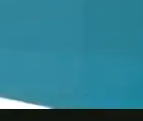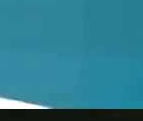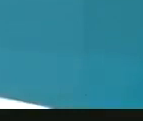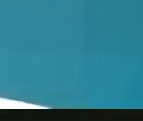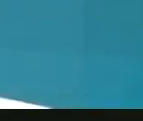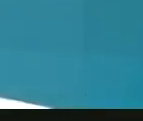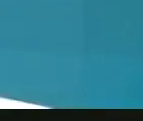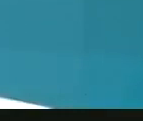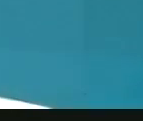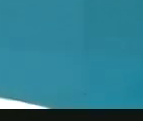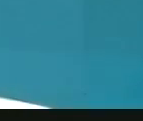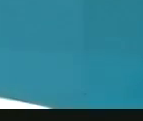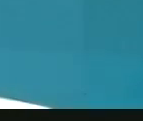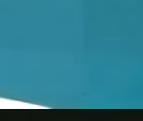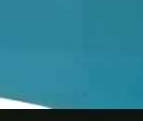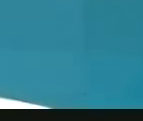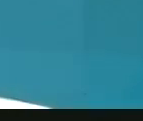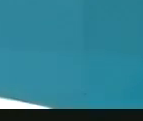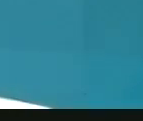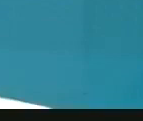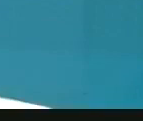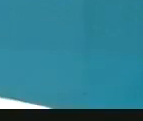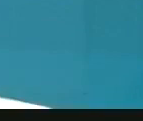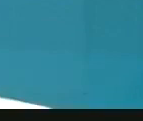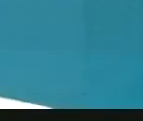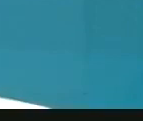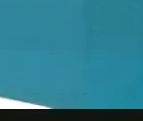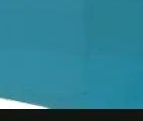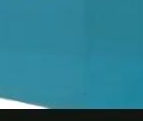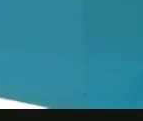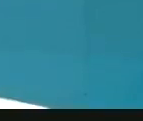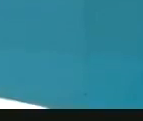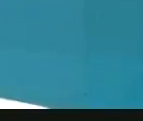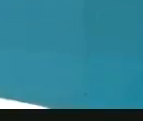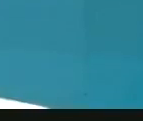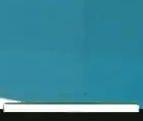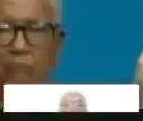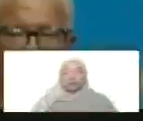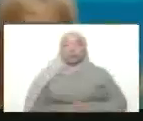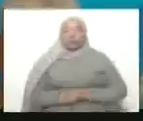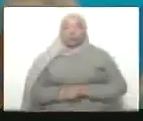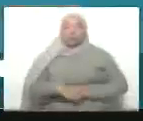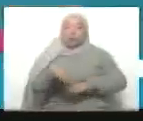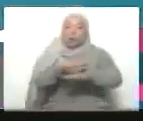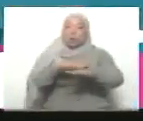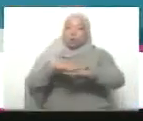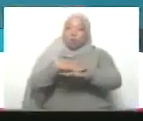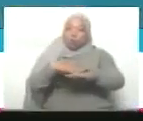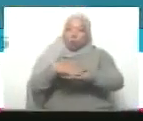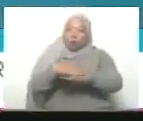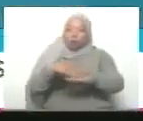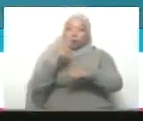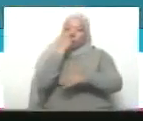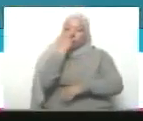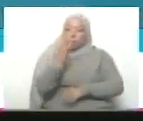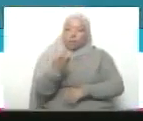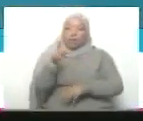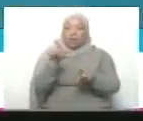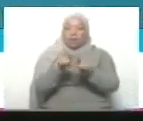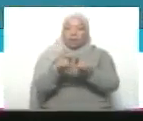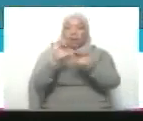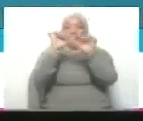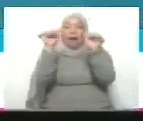Popular, Ernesto Villegas Polhap. Igualmente hay un conjunto de artistas de